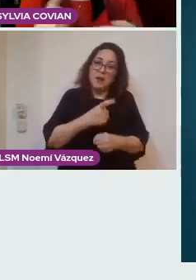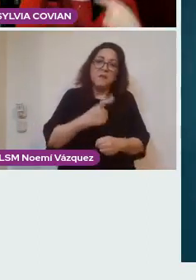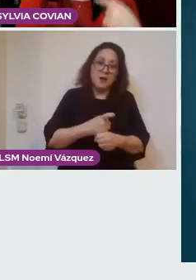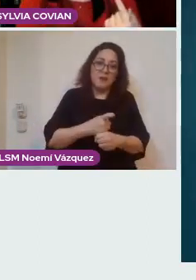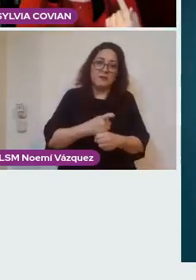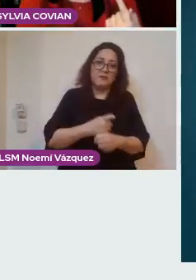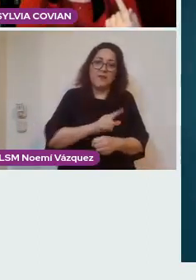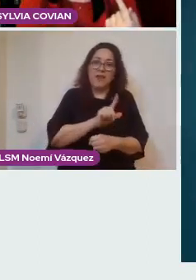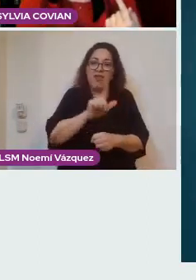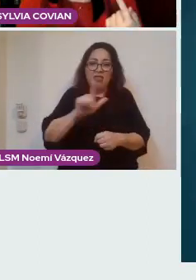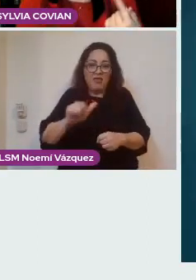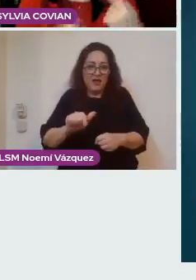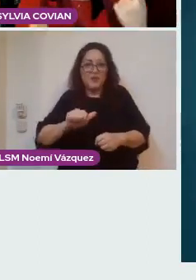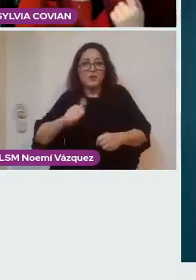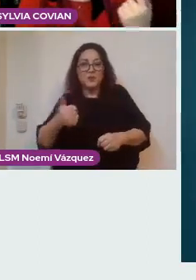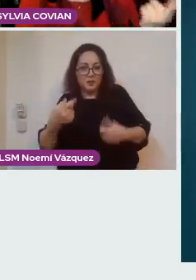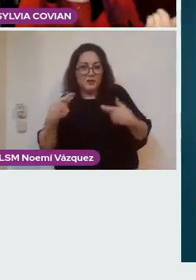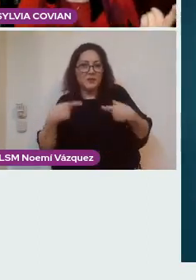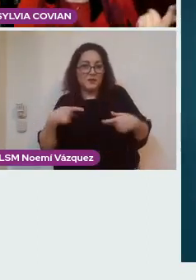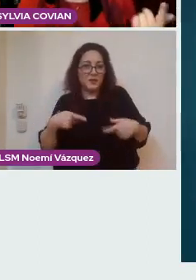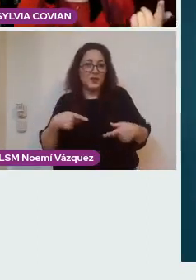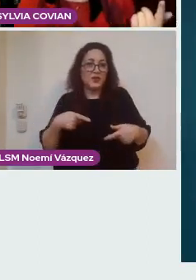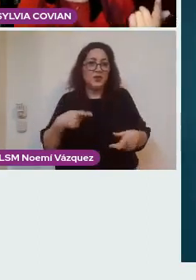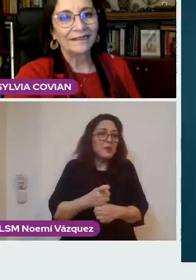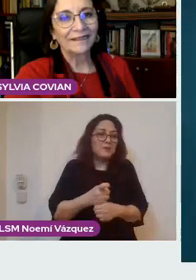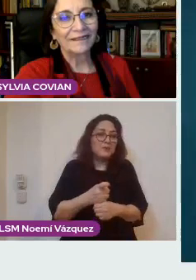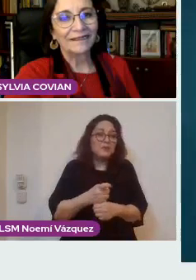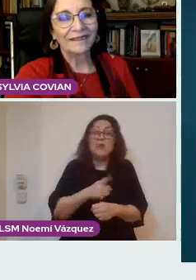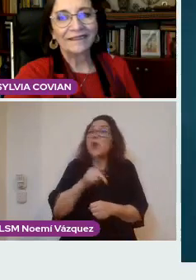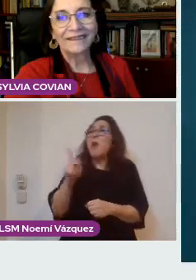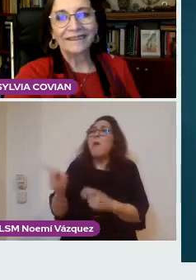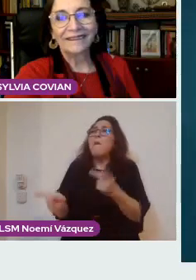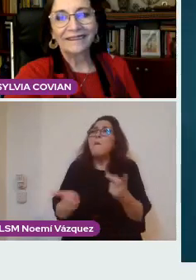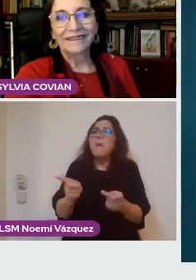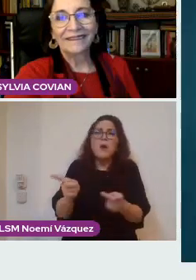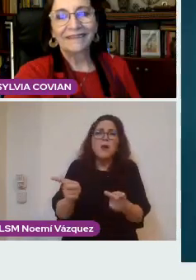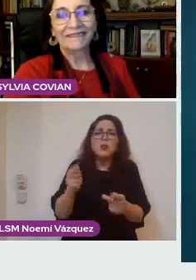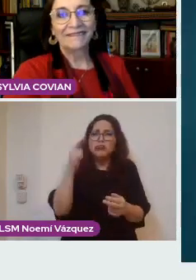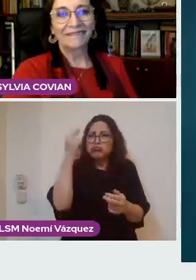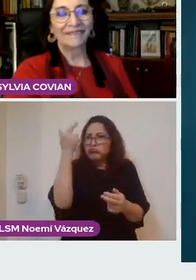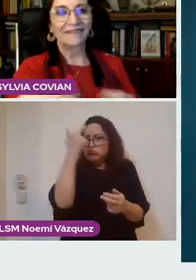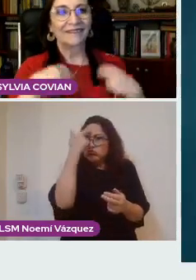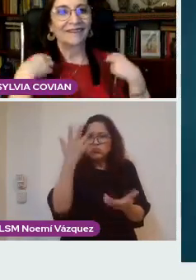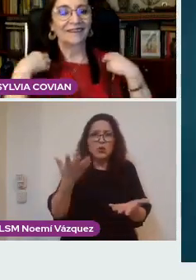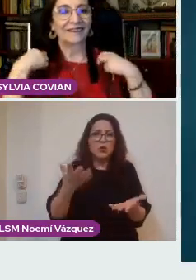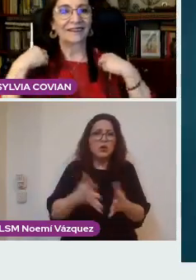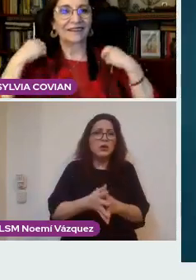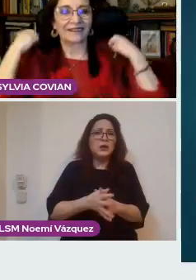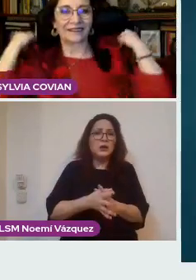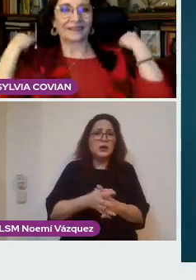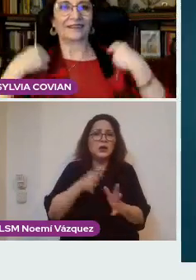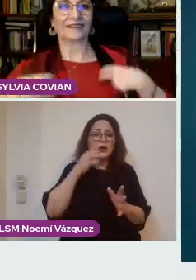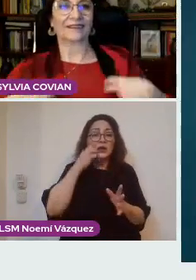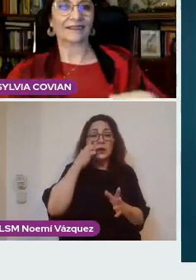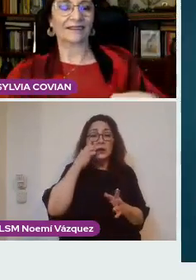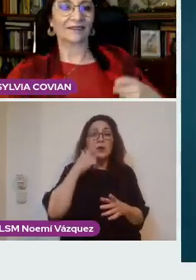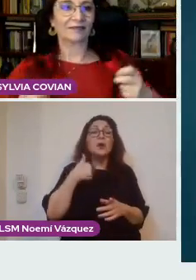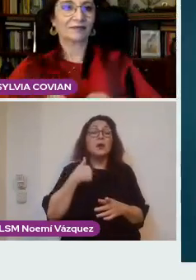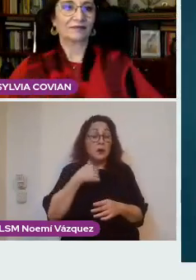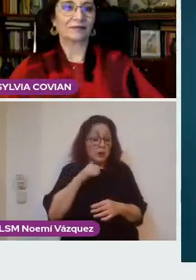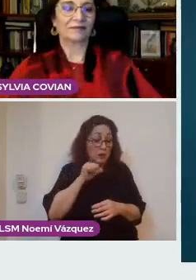Aquí, por ejemplo, en este contenido que les presento, justamente dice defensa, se está defendiendo ante emociones